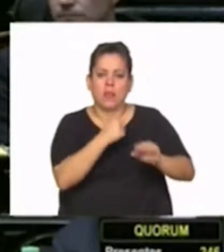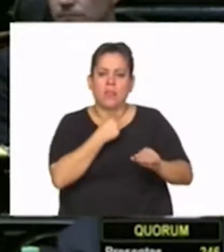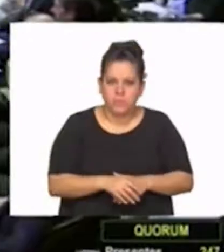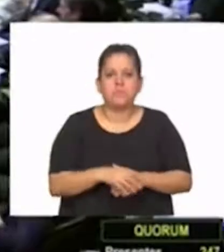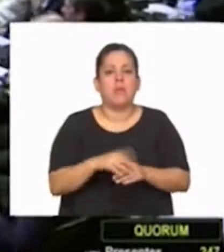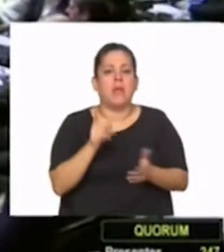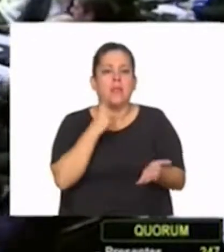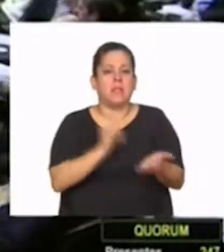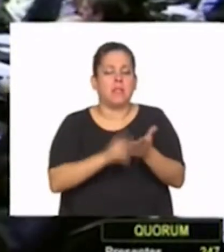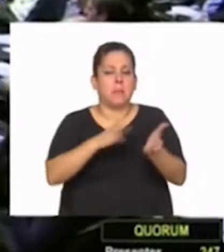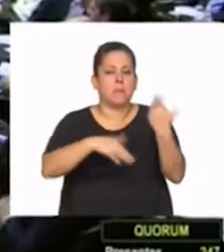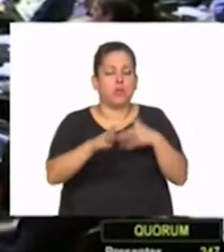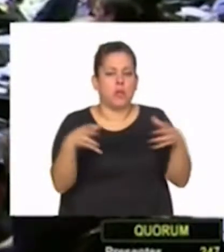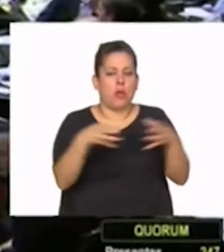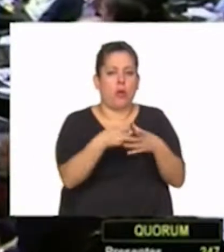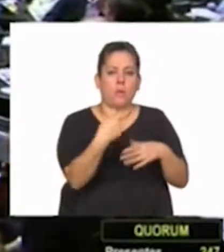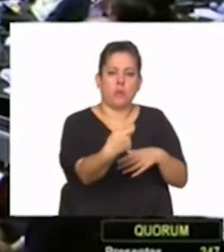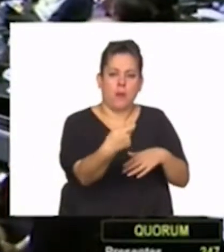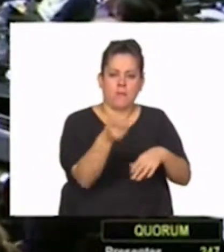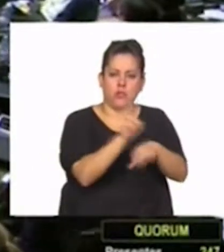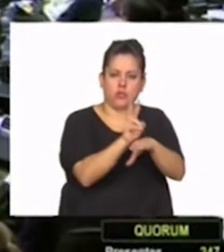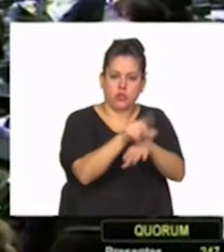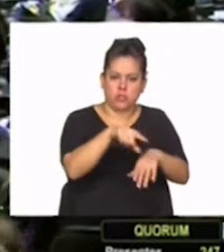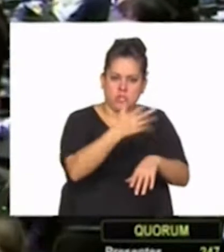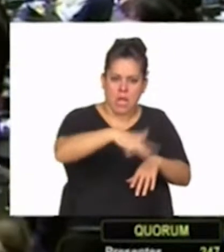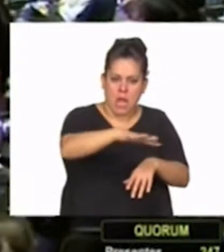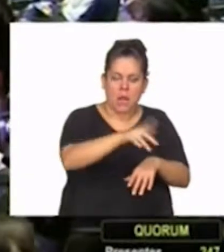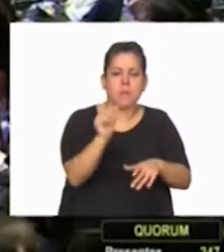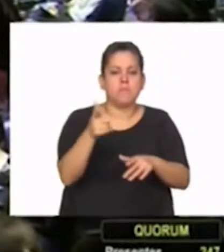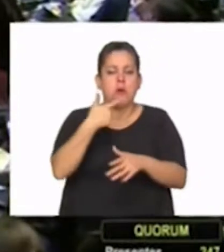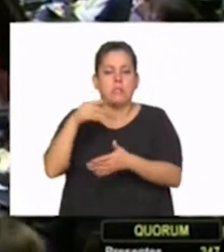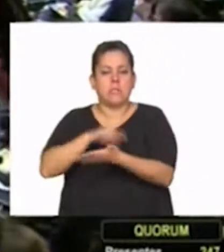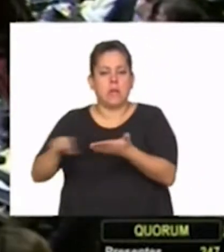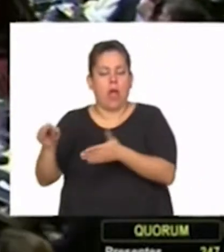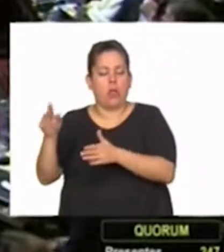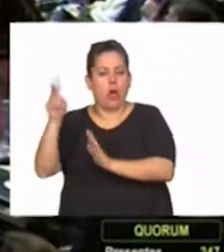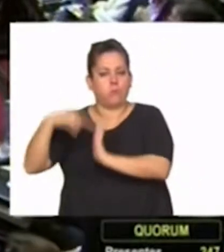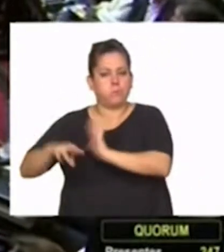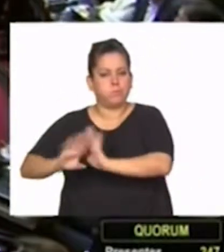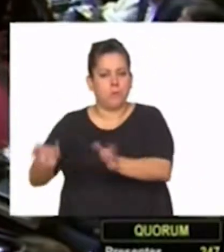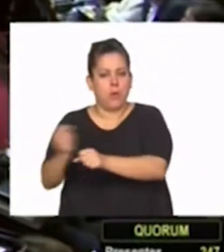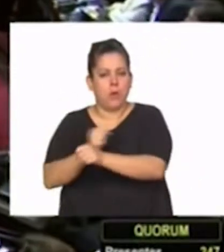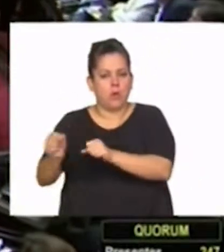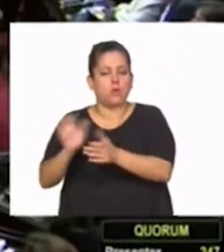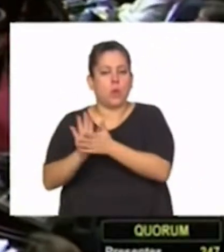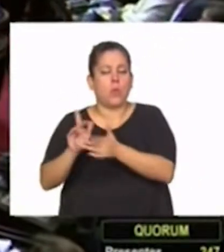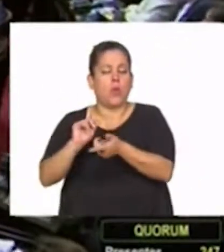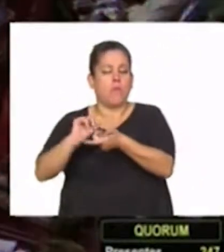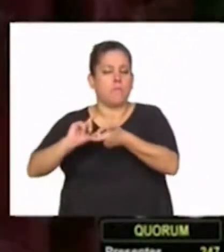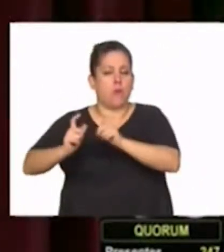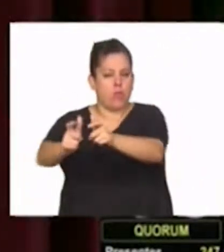sesión maratónica durante toda la jornada de ayer y incluso la madrugada también, a las 7 se transformó en ley la